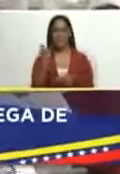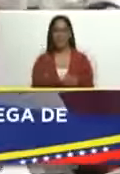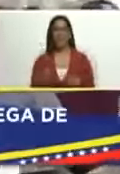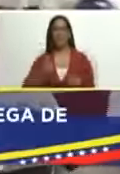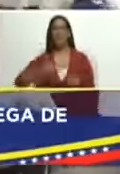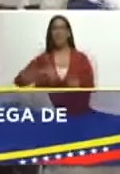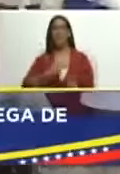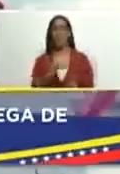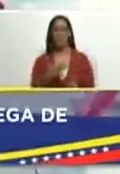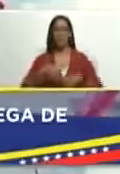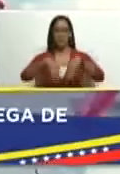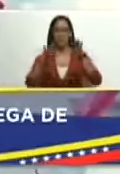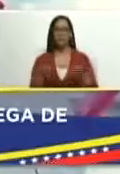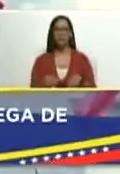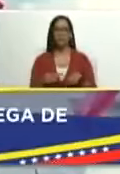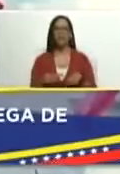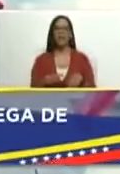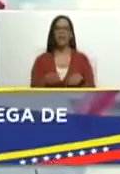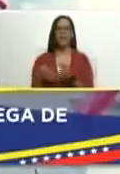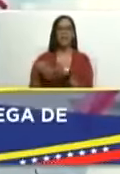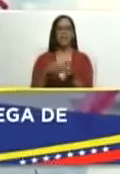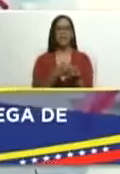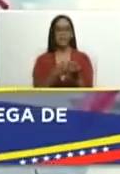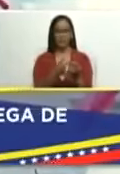podrá detener el camino,